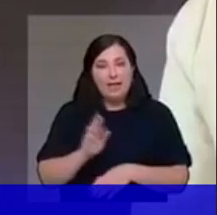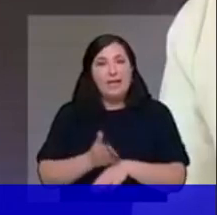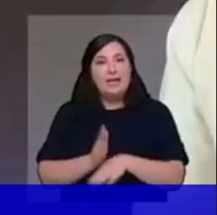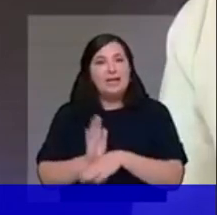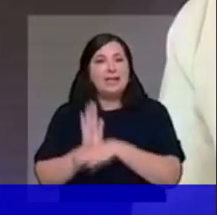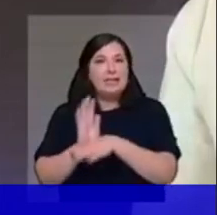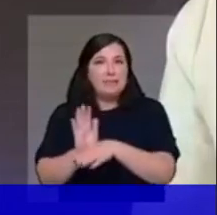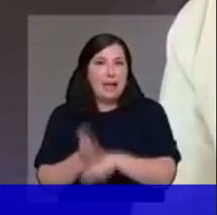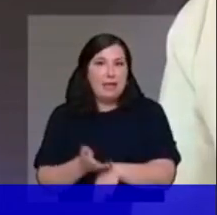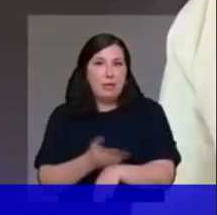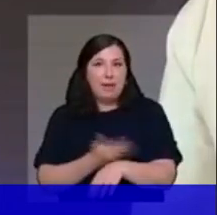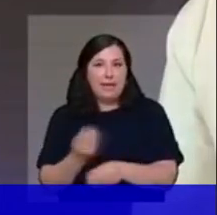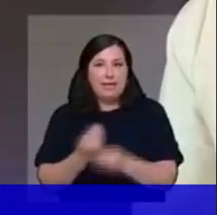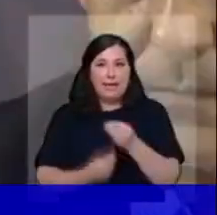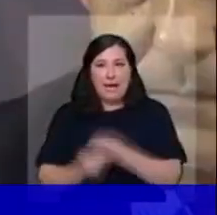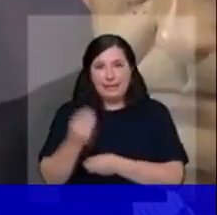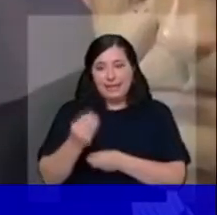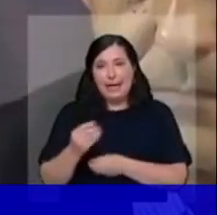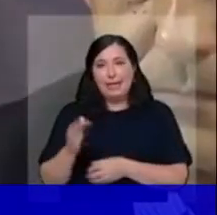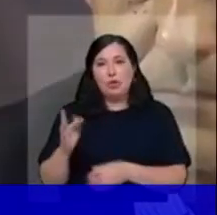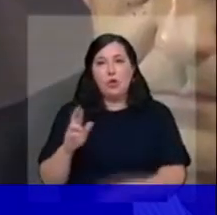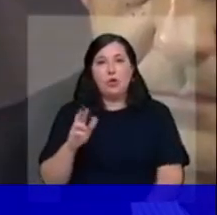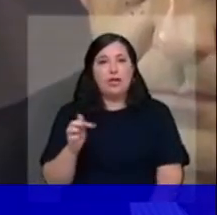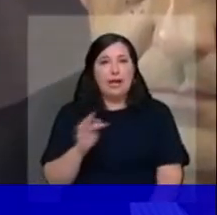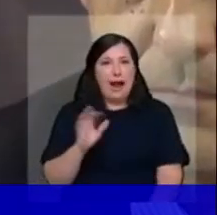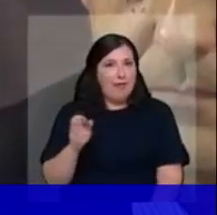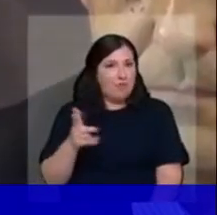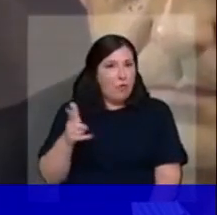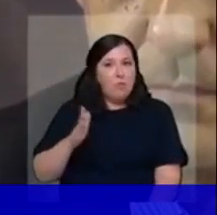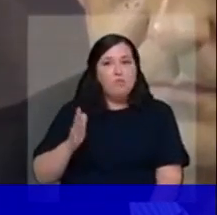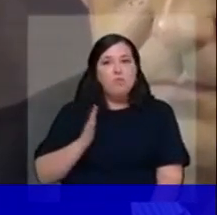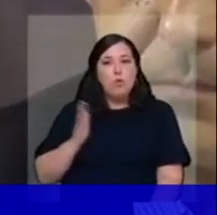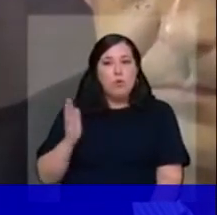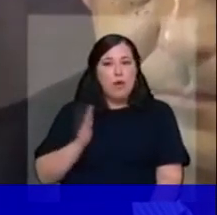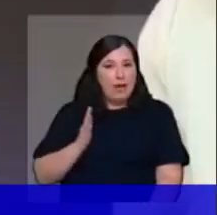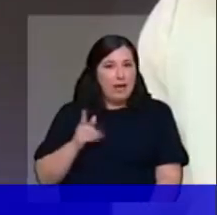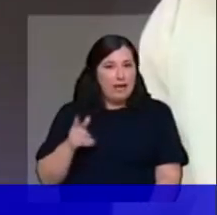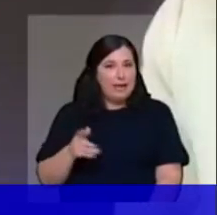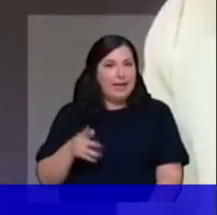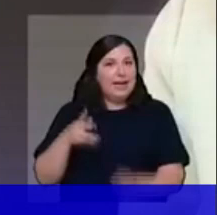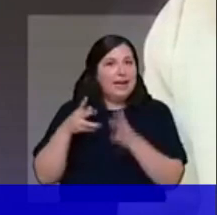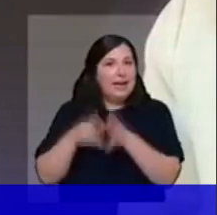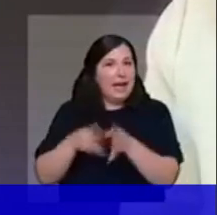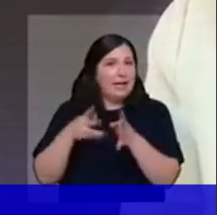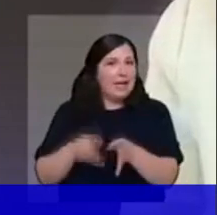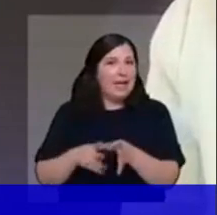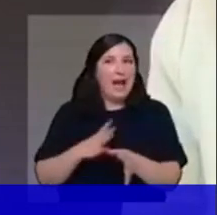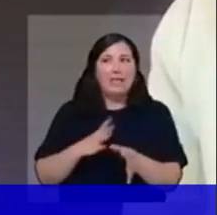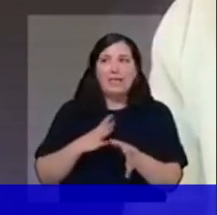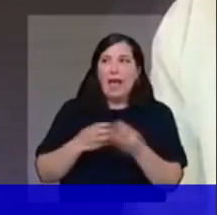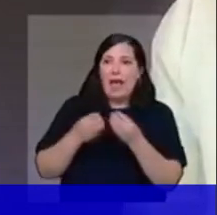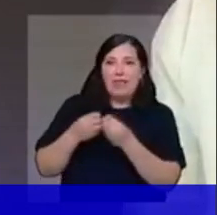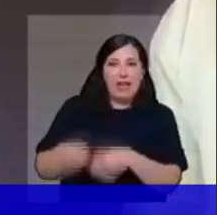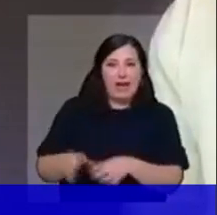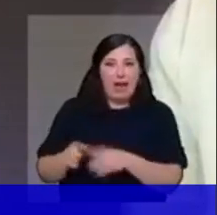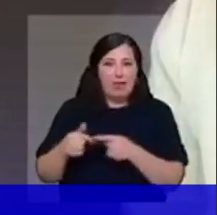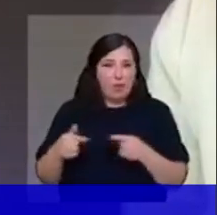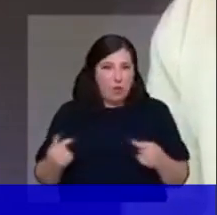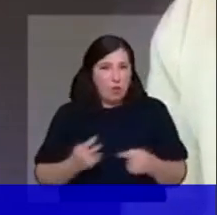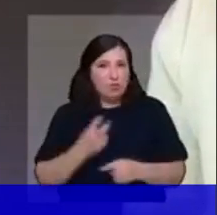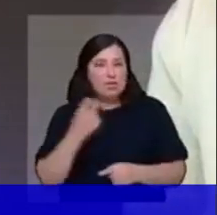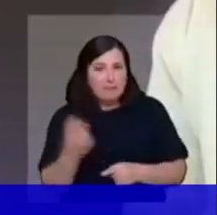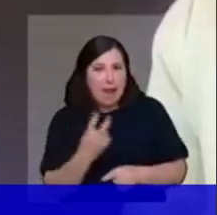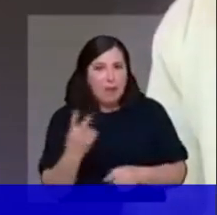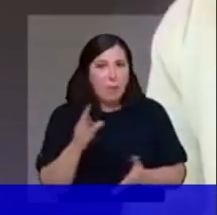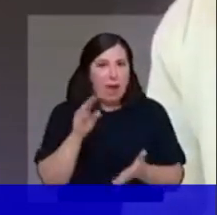una mujer, una guerrera. Ella ha dejado cosas para buscar el lugar, porque sería fantástico que el Partido